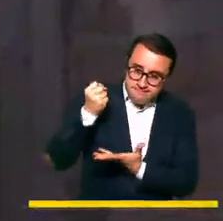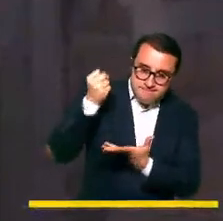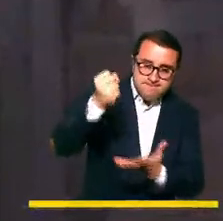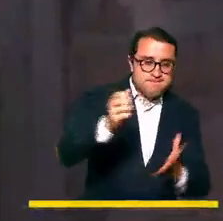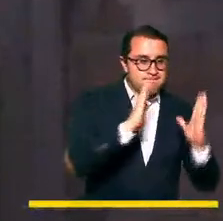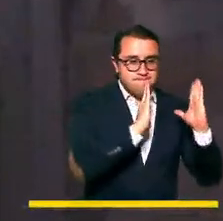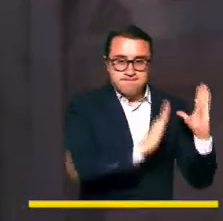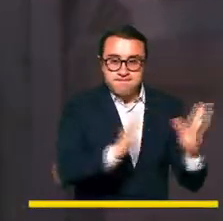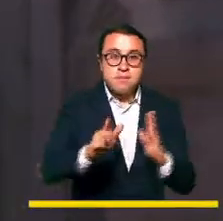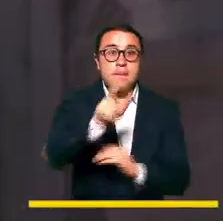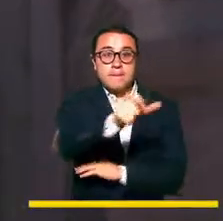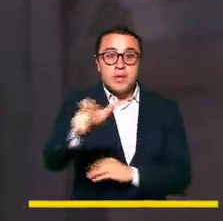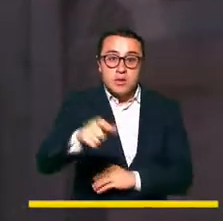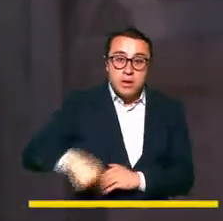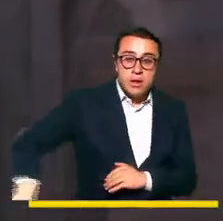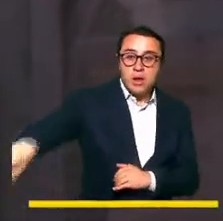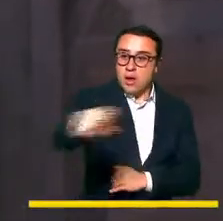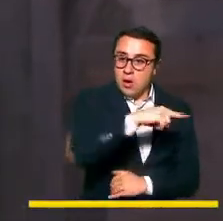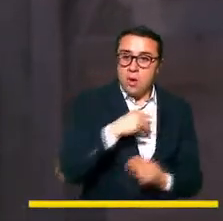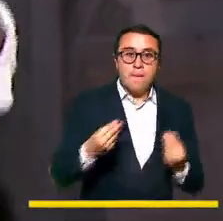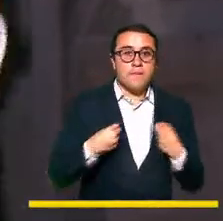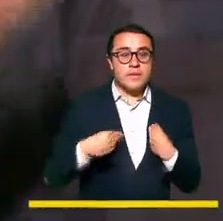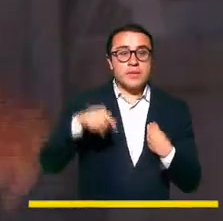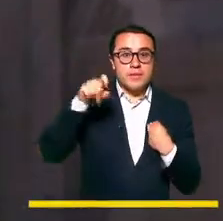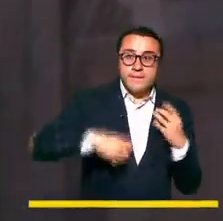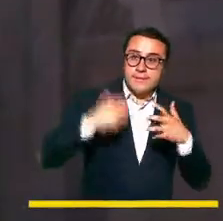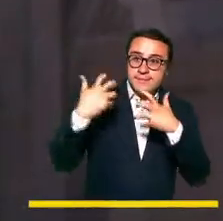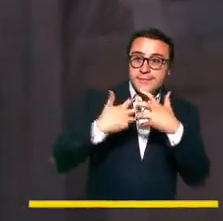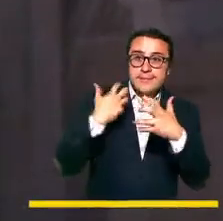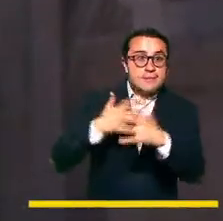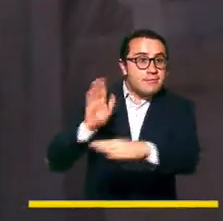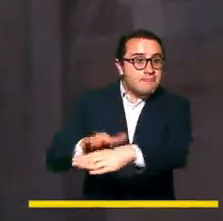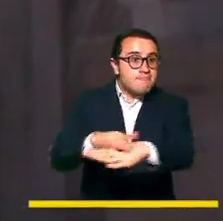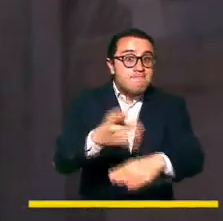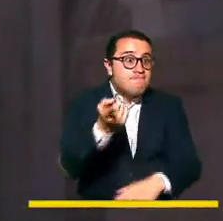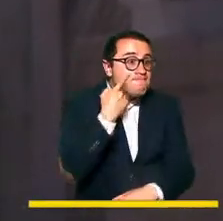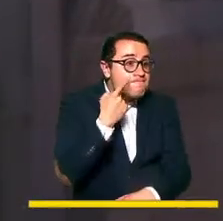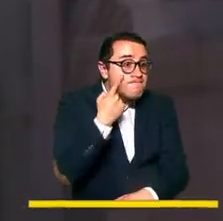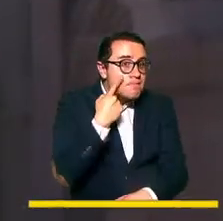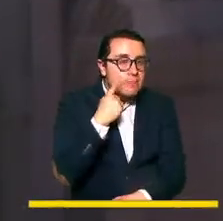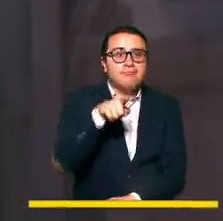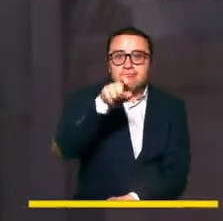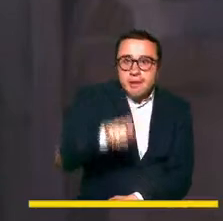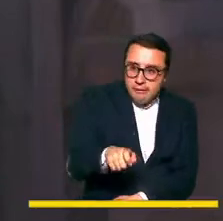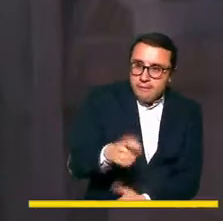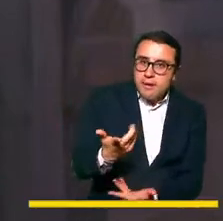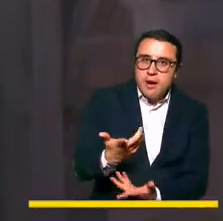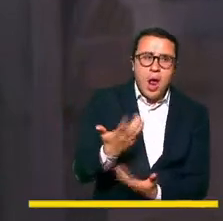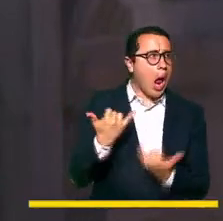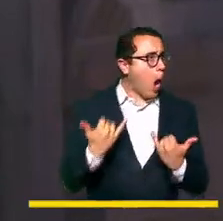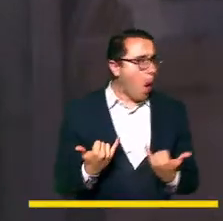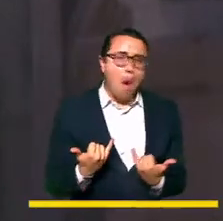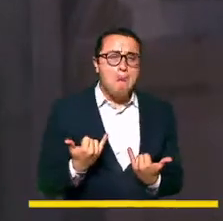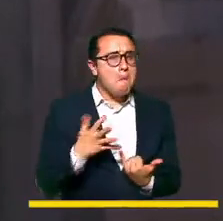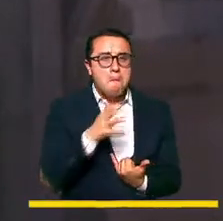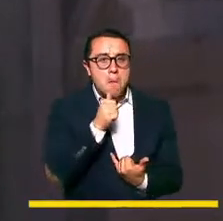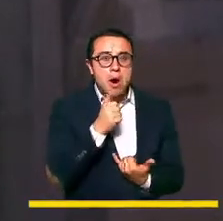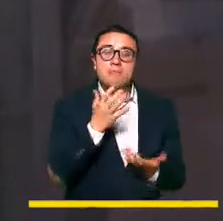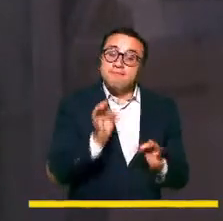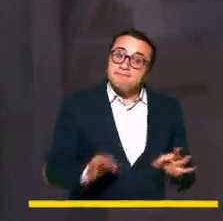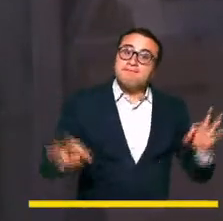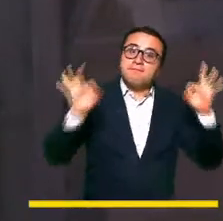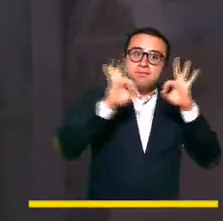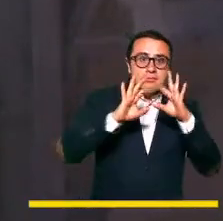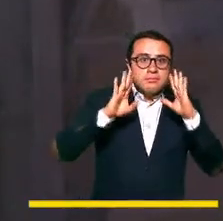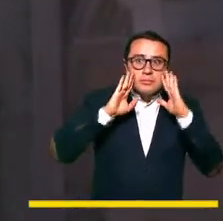la población, que son los sistemas de alerta, etcétera, pero que hay que tener, porque el primero es la vida que el